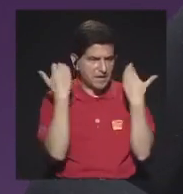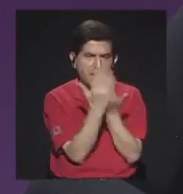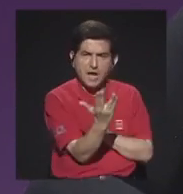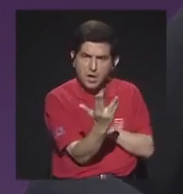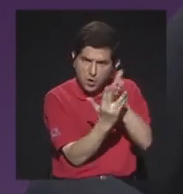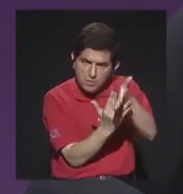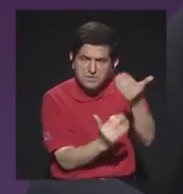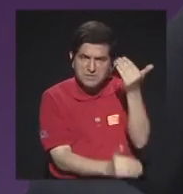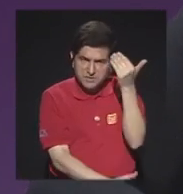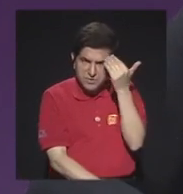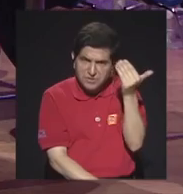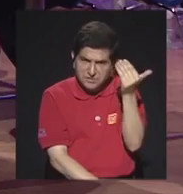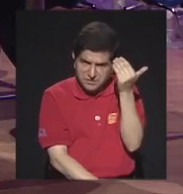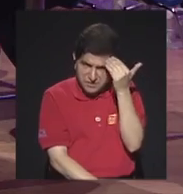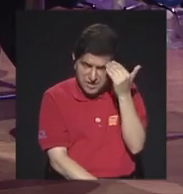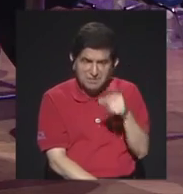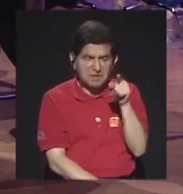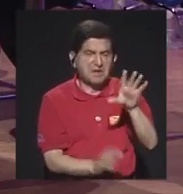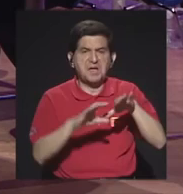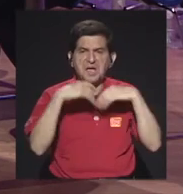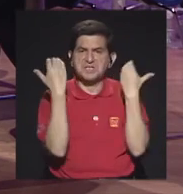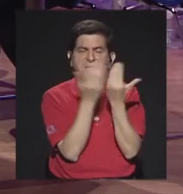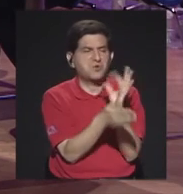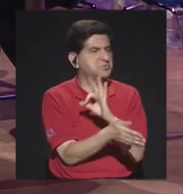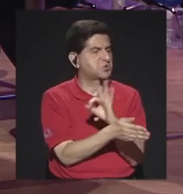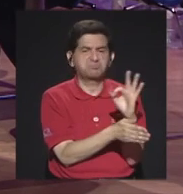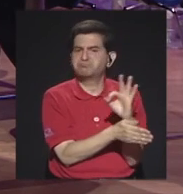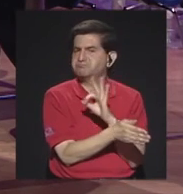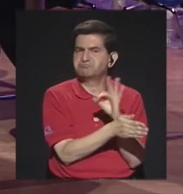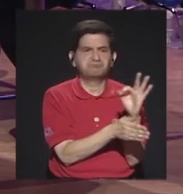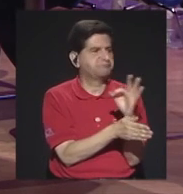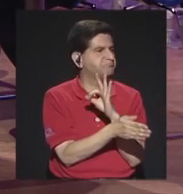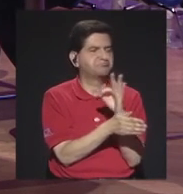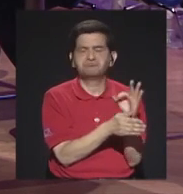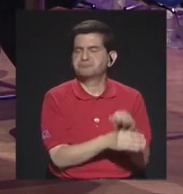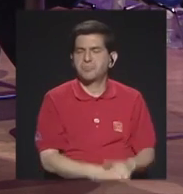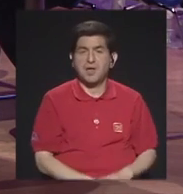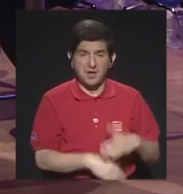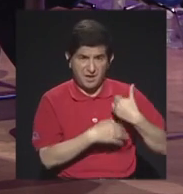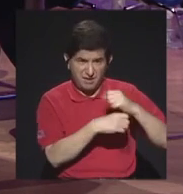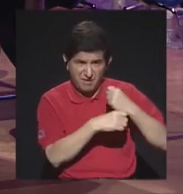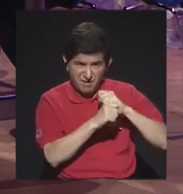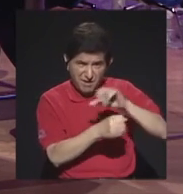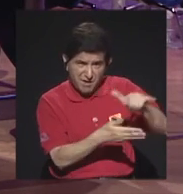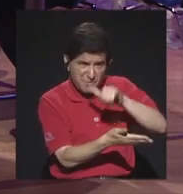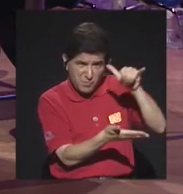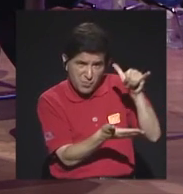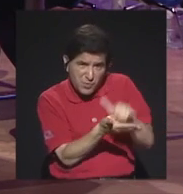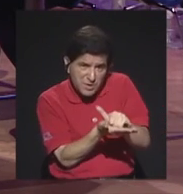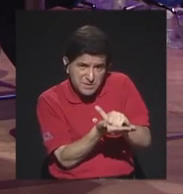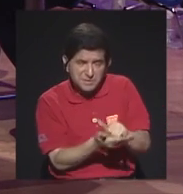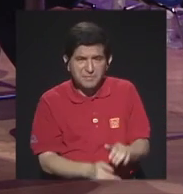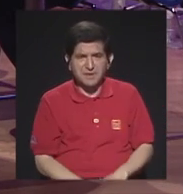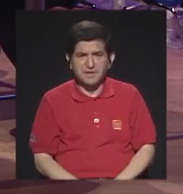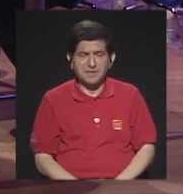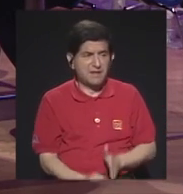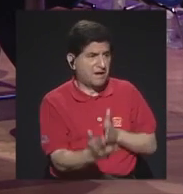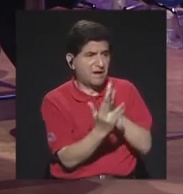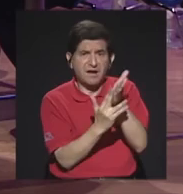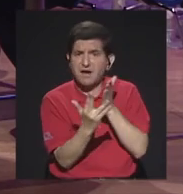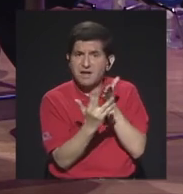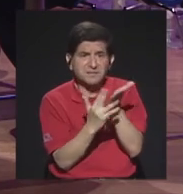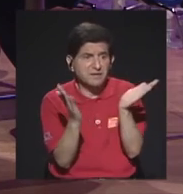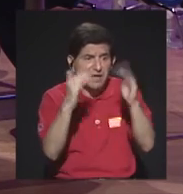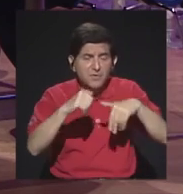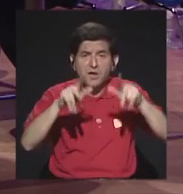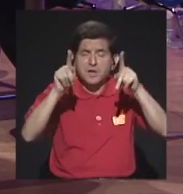Accesibilidad, que sabemos que es una comisión que no está funcionando en la Municipalidad de San José, sin accesibilidad, las